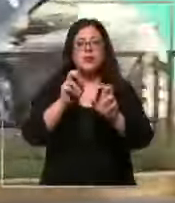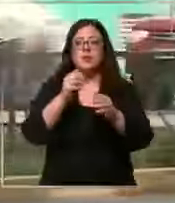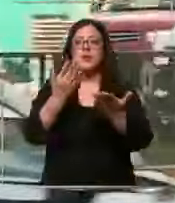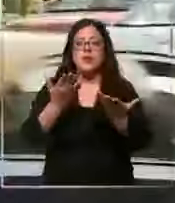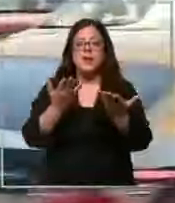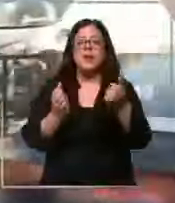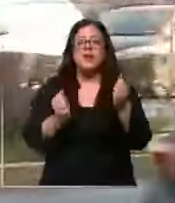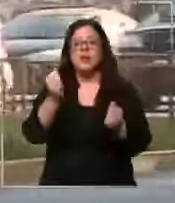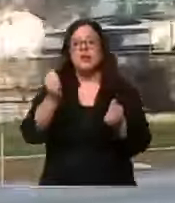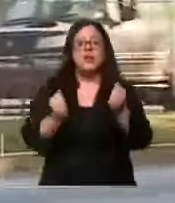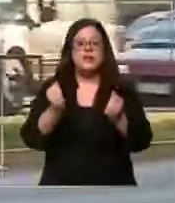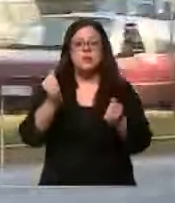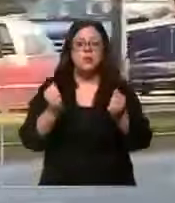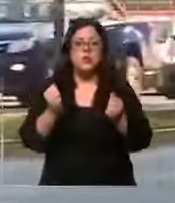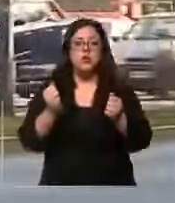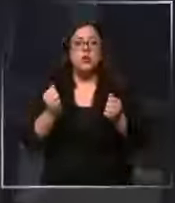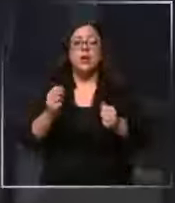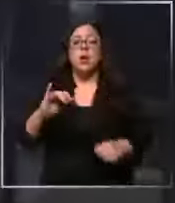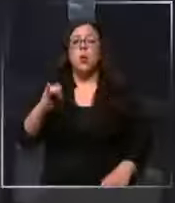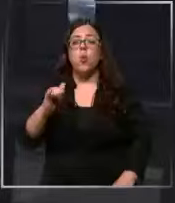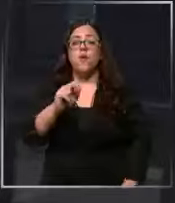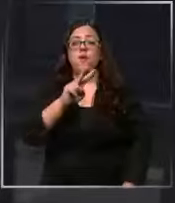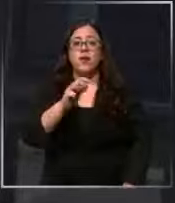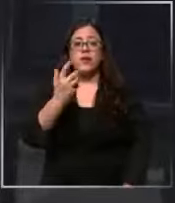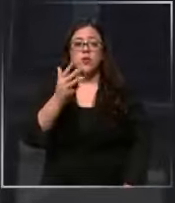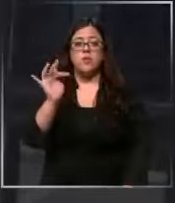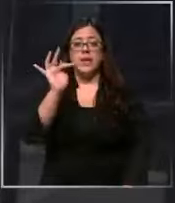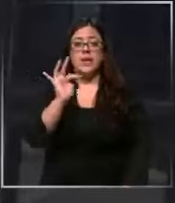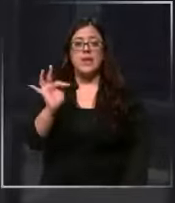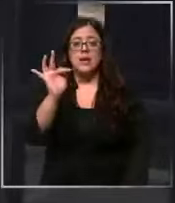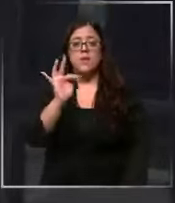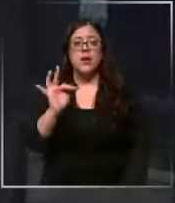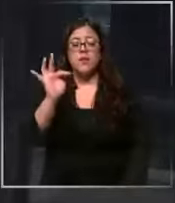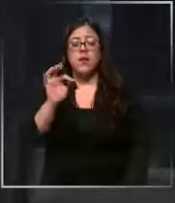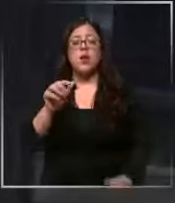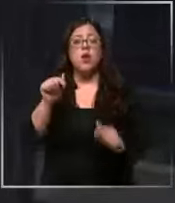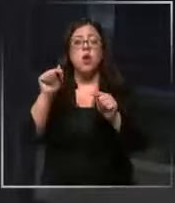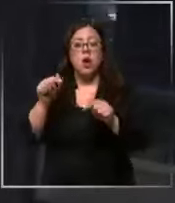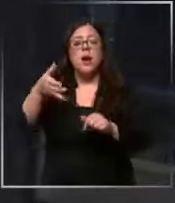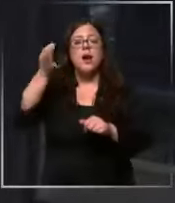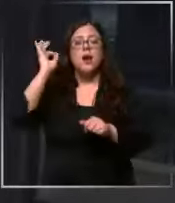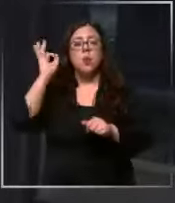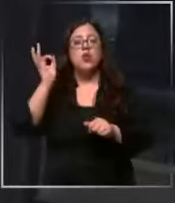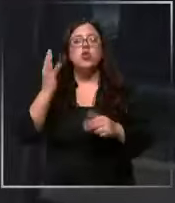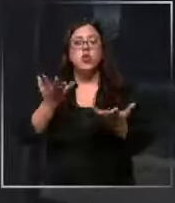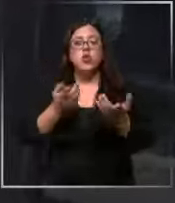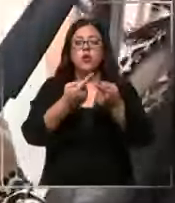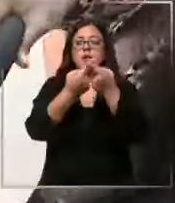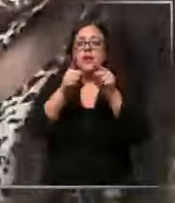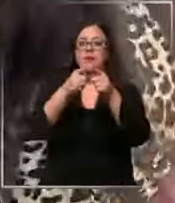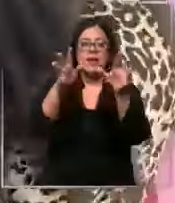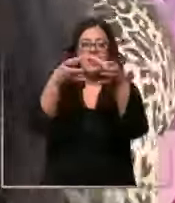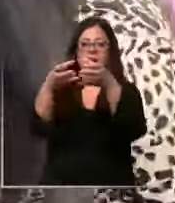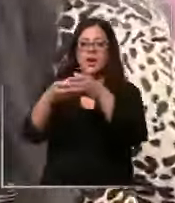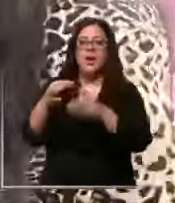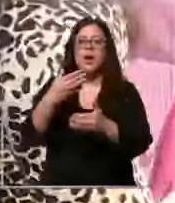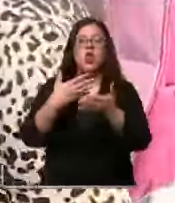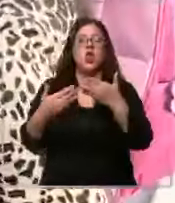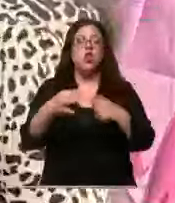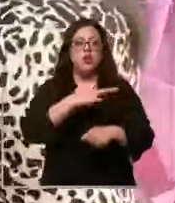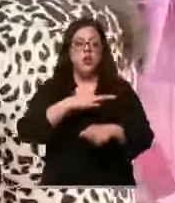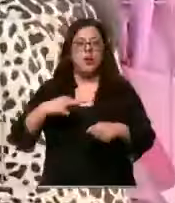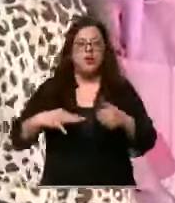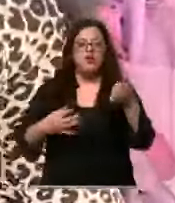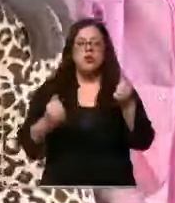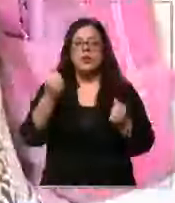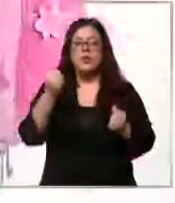del transporte. Este jueves 29 de febrero se realizará una reunión con las distintas partes en el Ministerio de